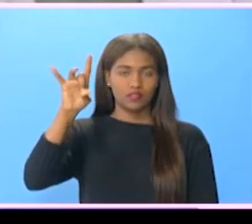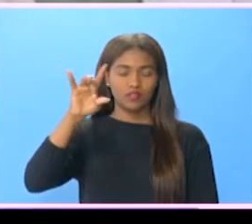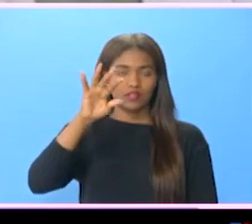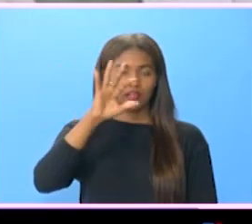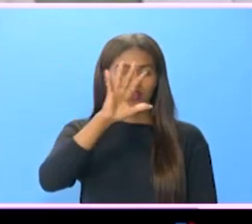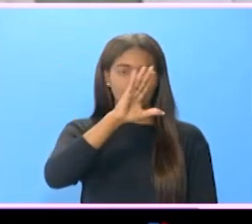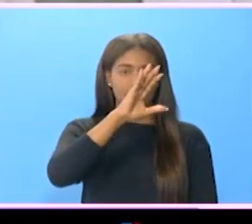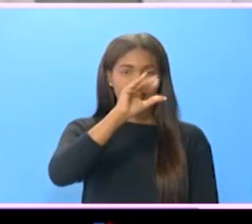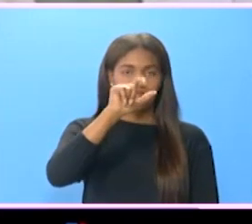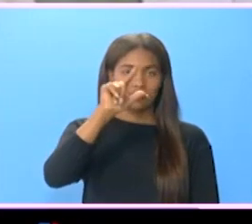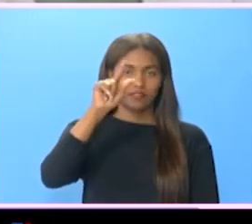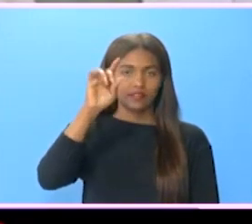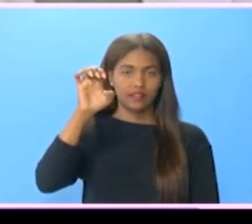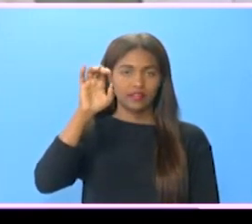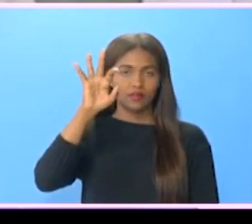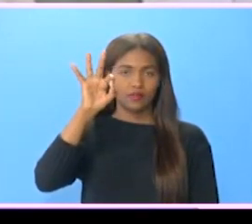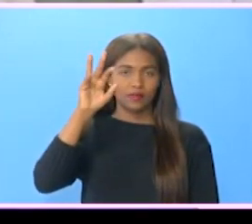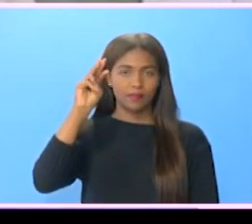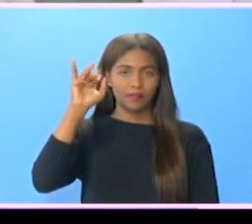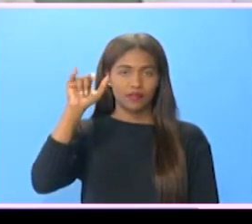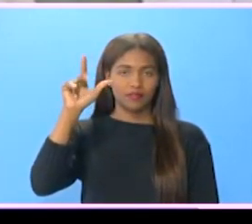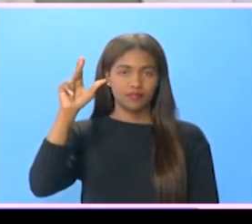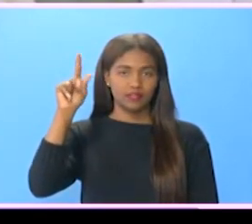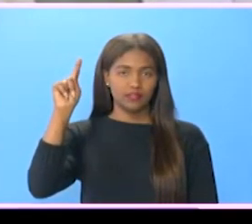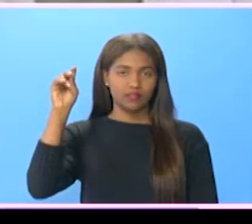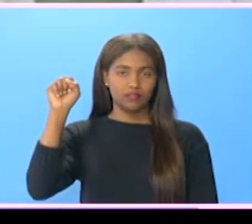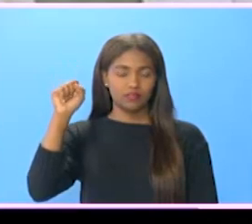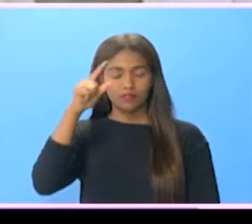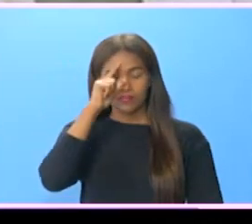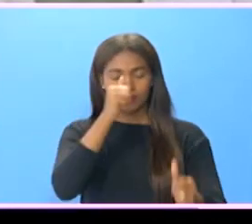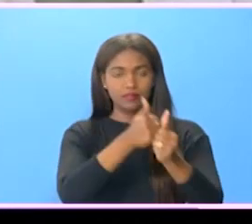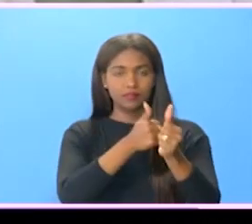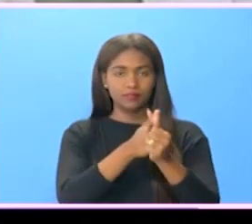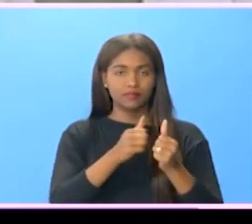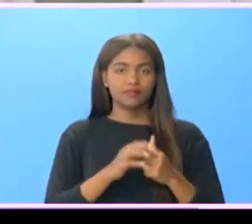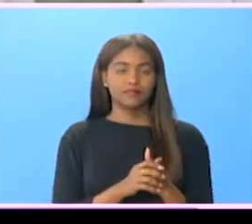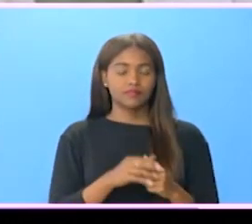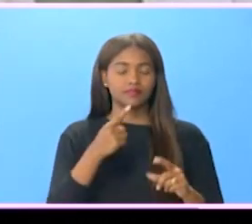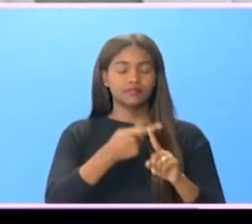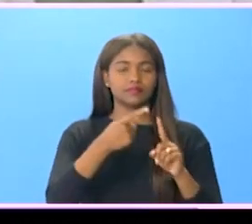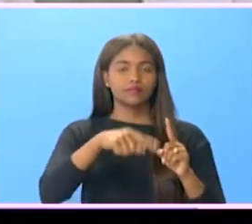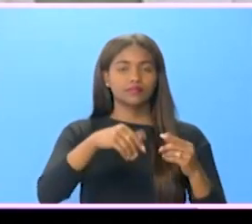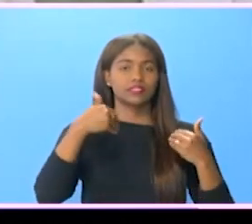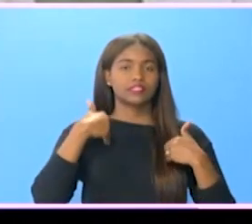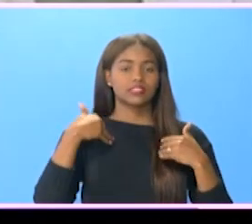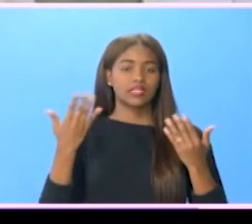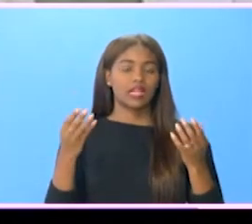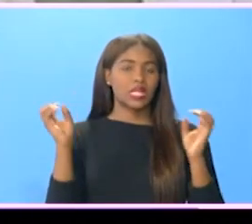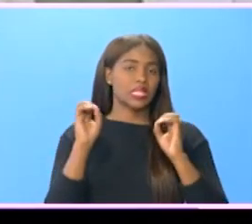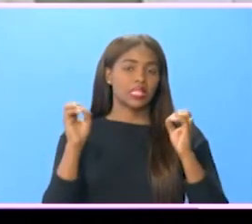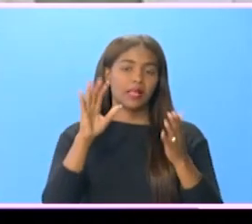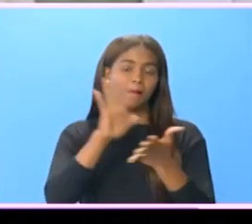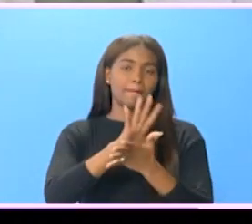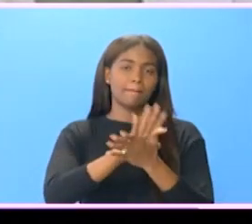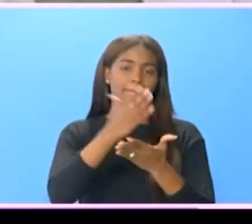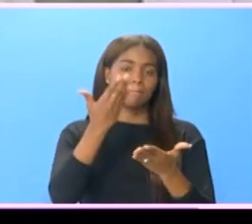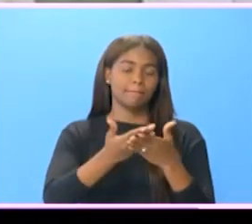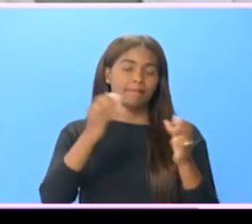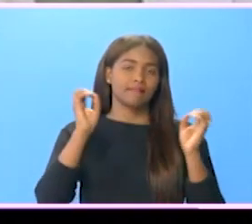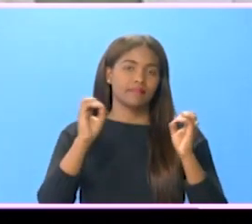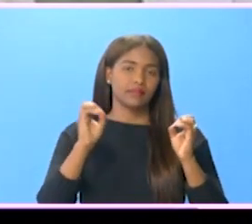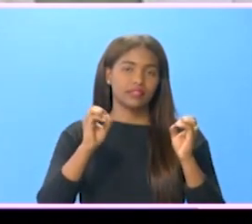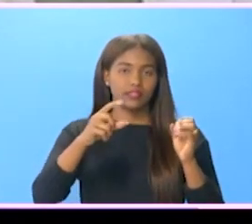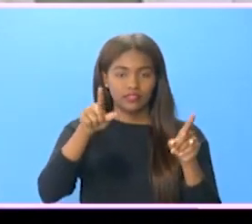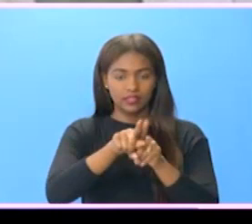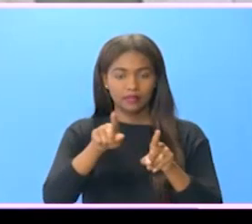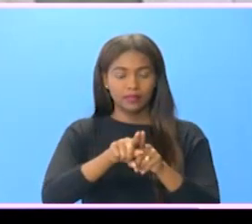milímetros, con su cargador y 15 cápsulas para la misma, la cual tenía sin ningún tipo de documentos. Además, le